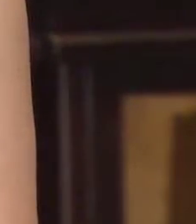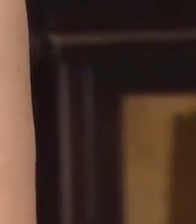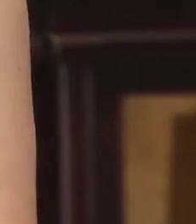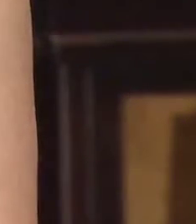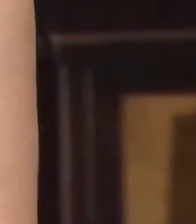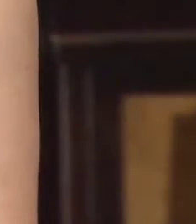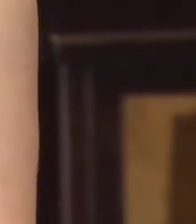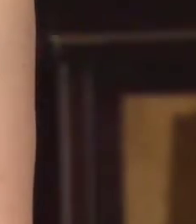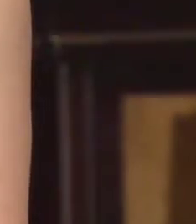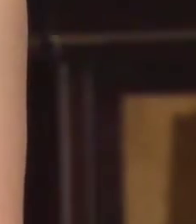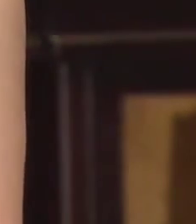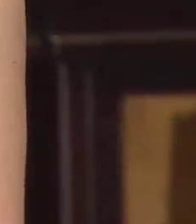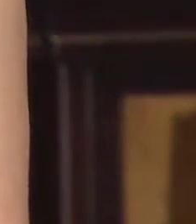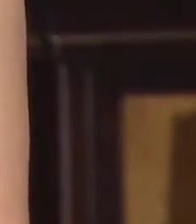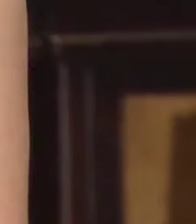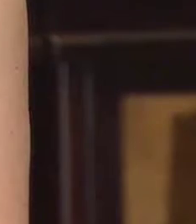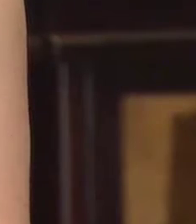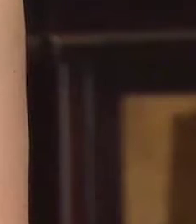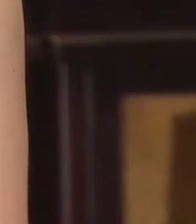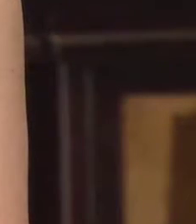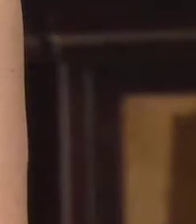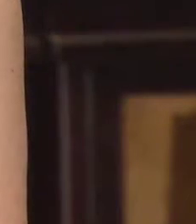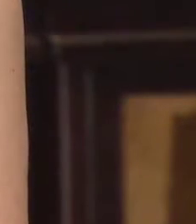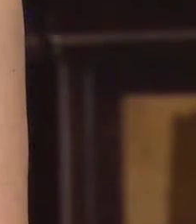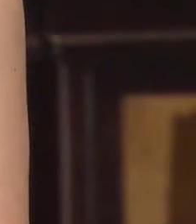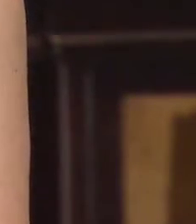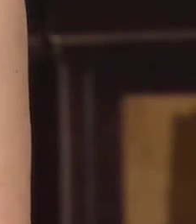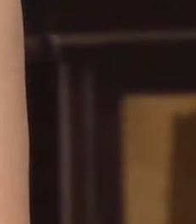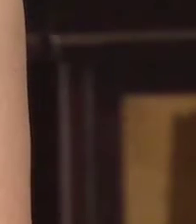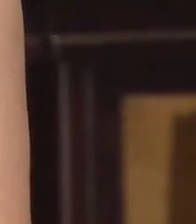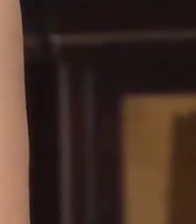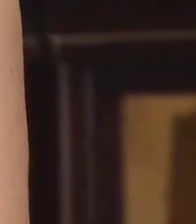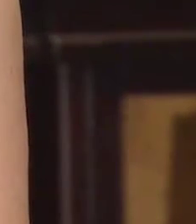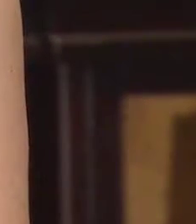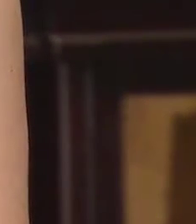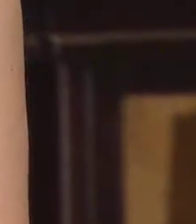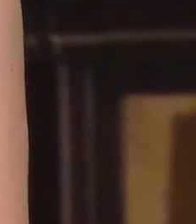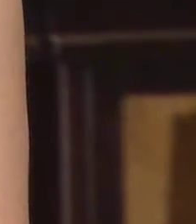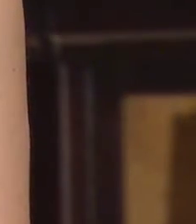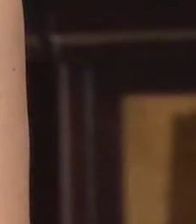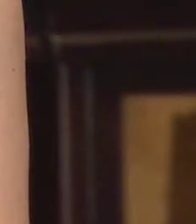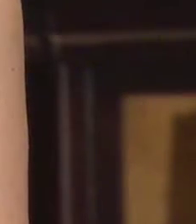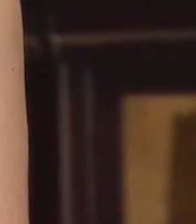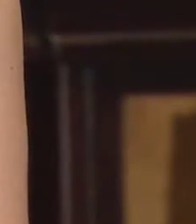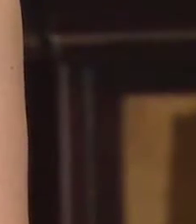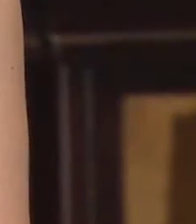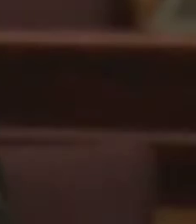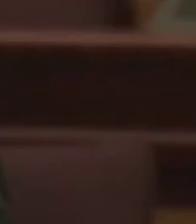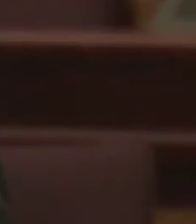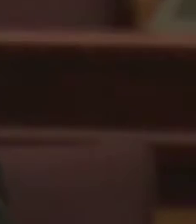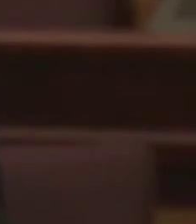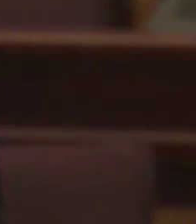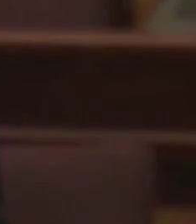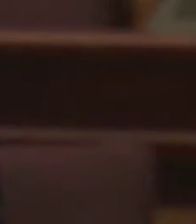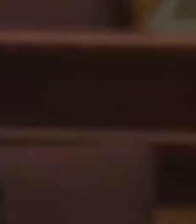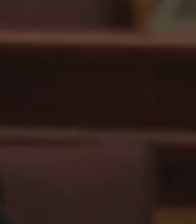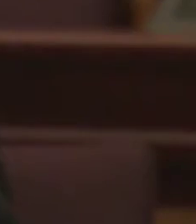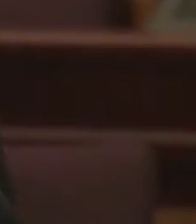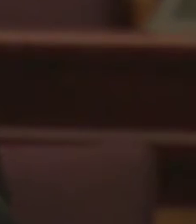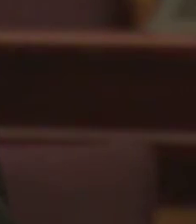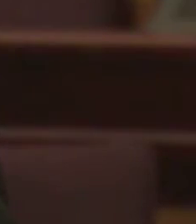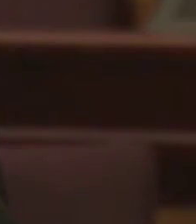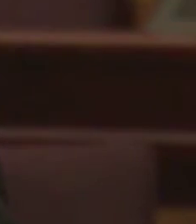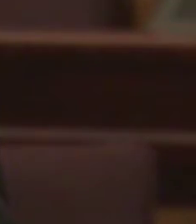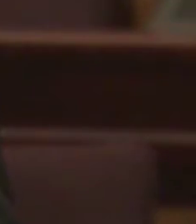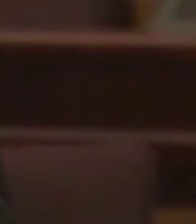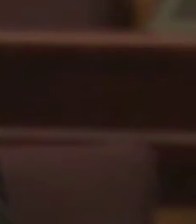la aprobación de la norma en el pleno de la asamblea también será abstentivo su voto cuando se trata de la objeción parcial en el pleno definitivamente yo